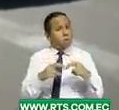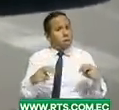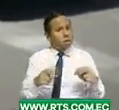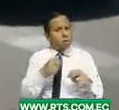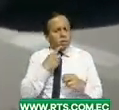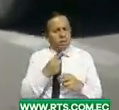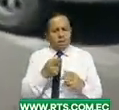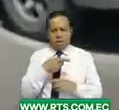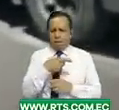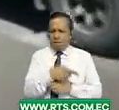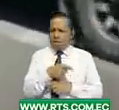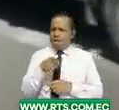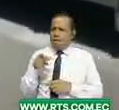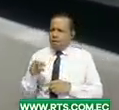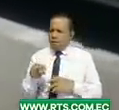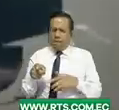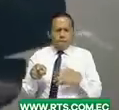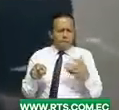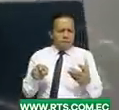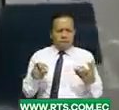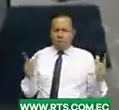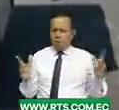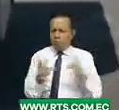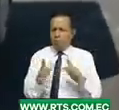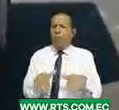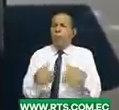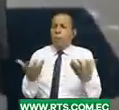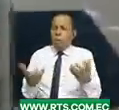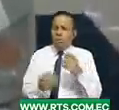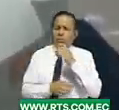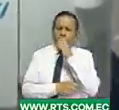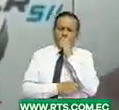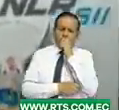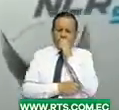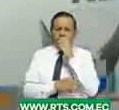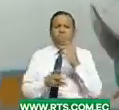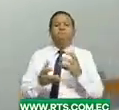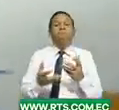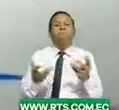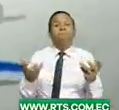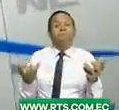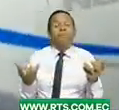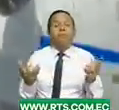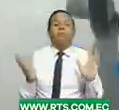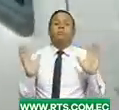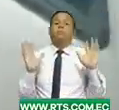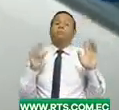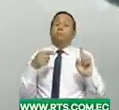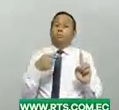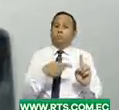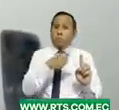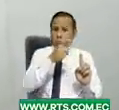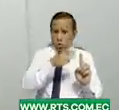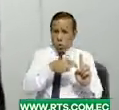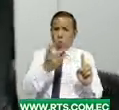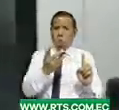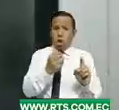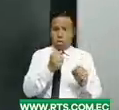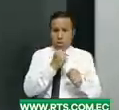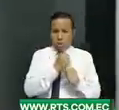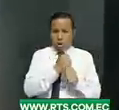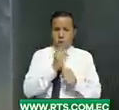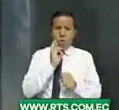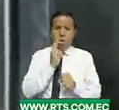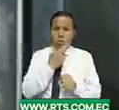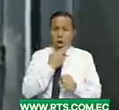los sicarios. Lo único verdadero por ahora es que el amigo de barrio fue sorprendido por la muerte trabajando,